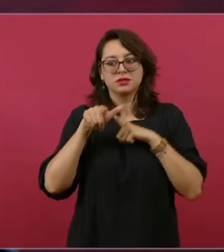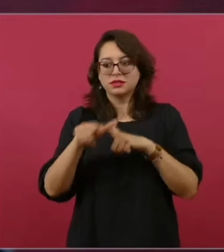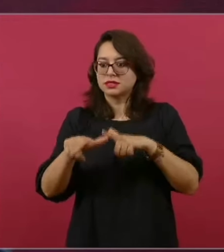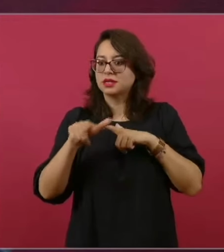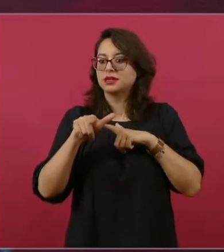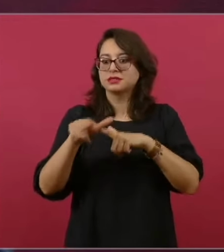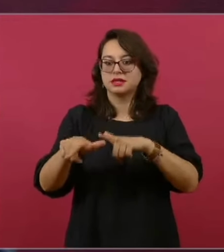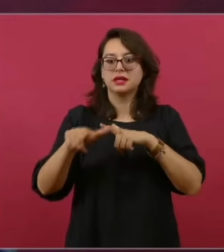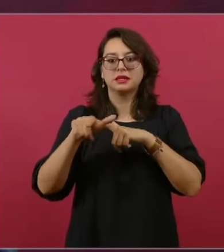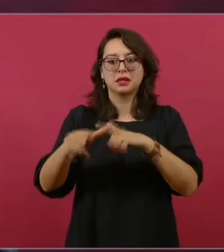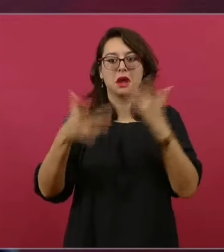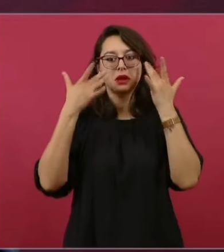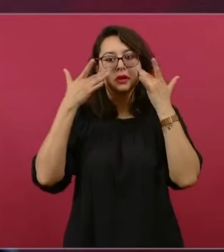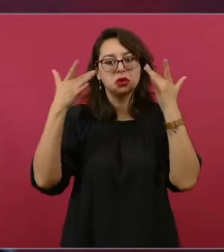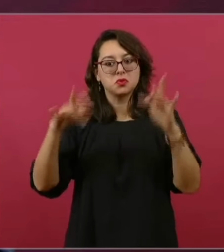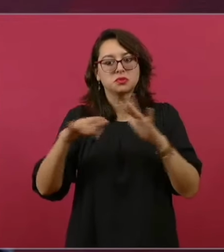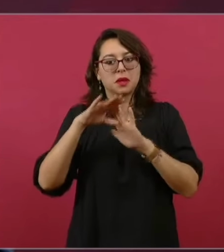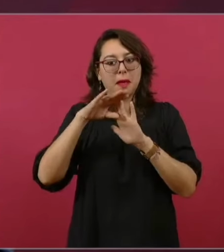Están